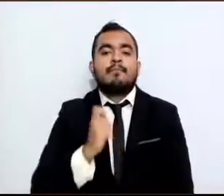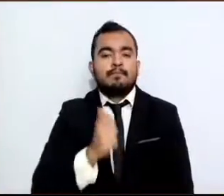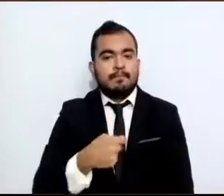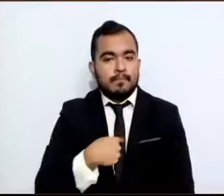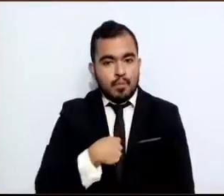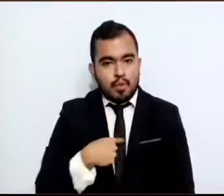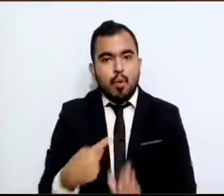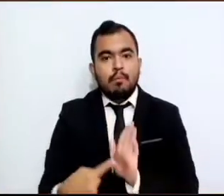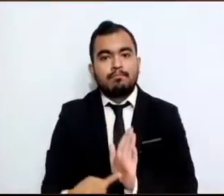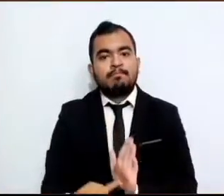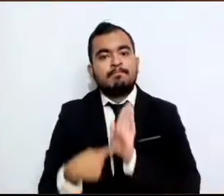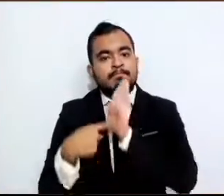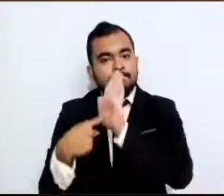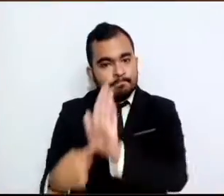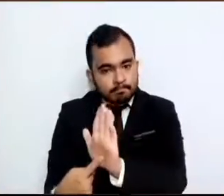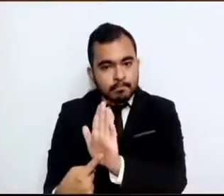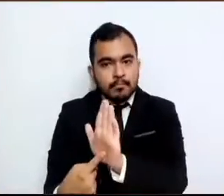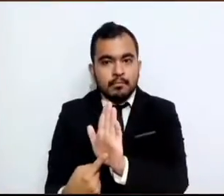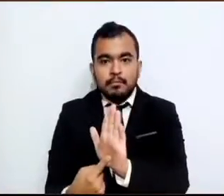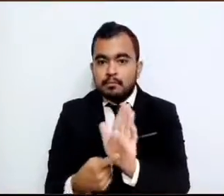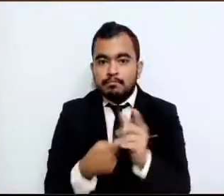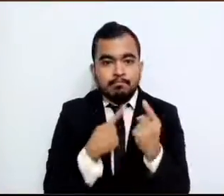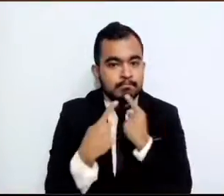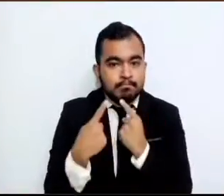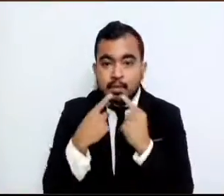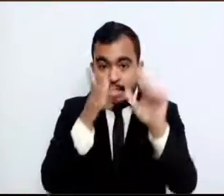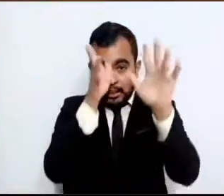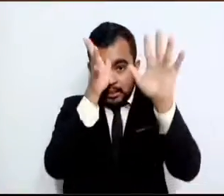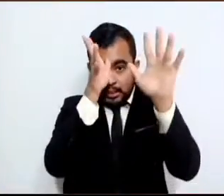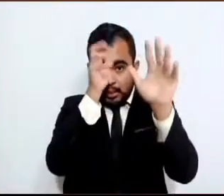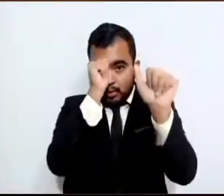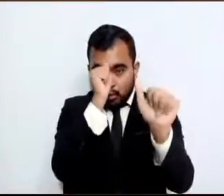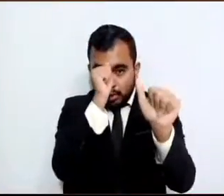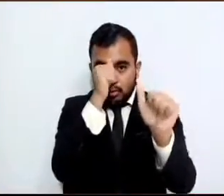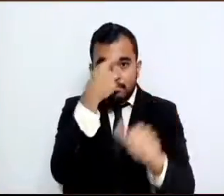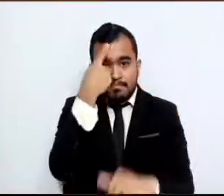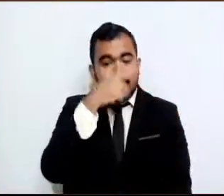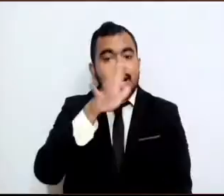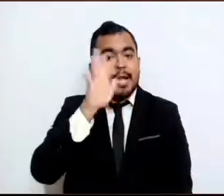presentamos este punto de acuerdo para que de inmediato